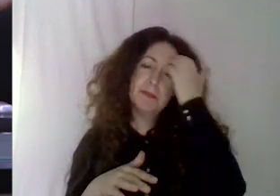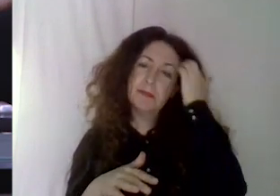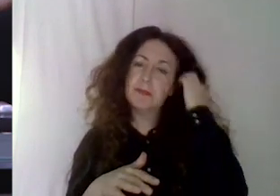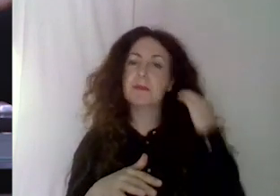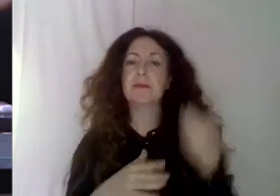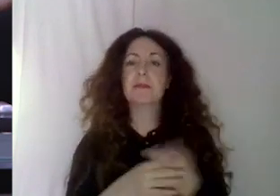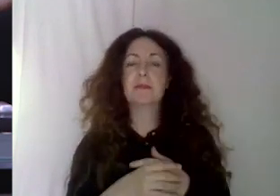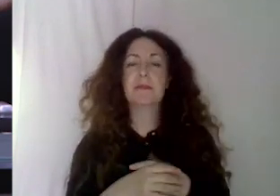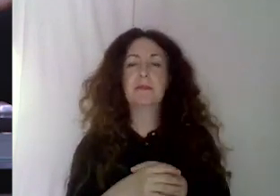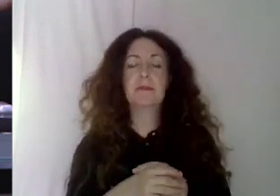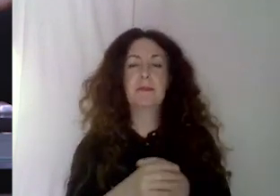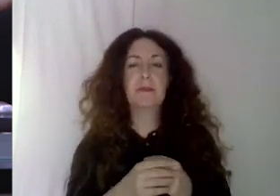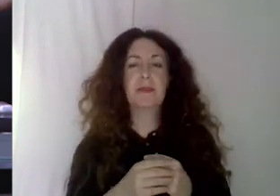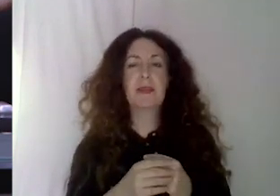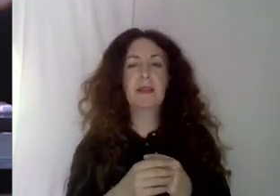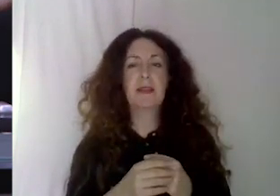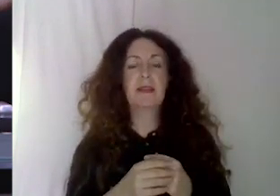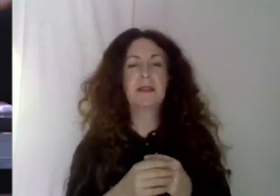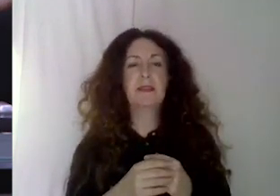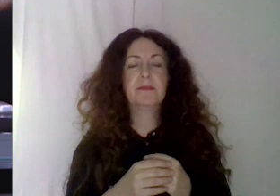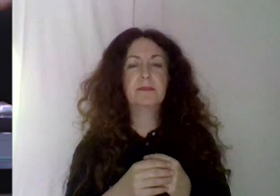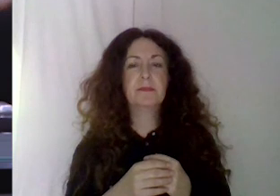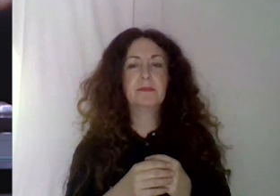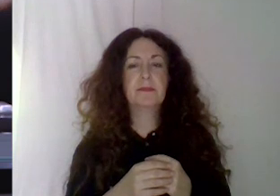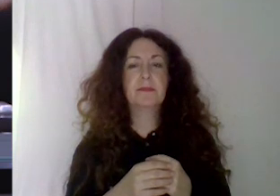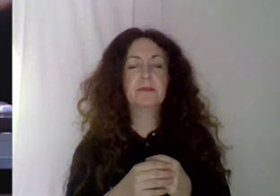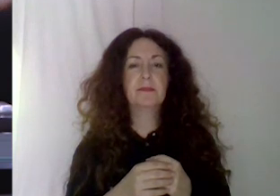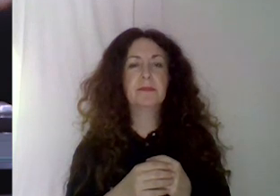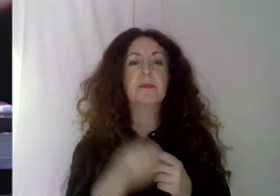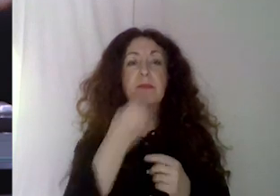haber tiempo para hacer un jugoso, atractivo y dinámico debate.